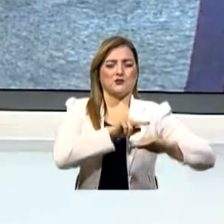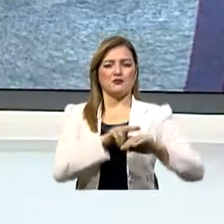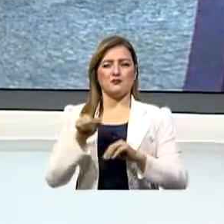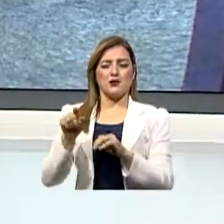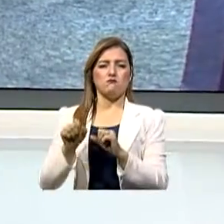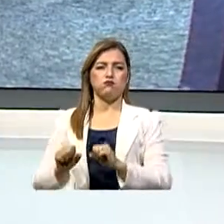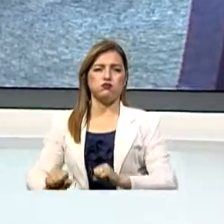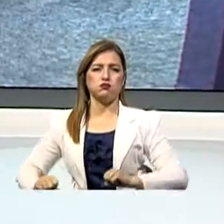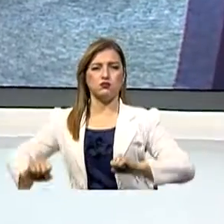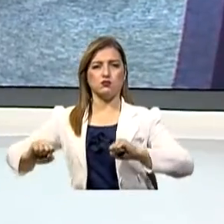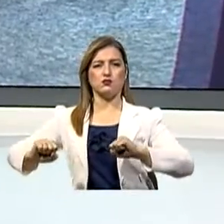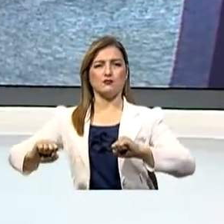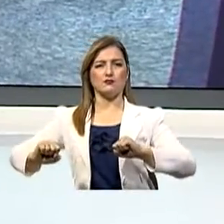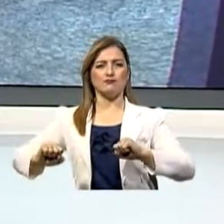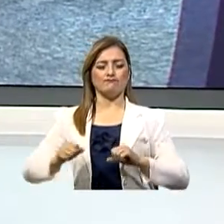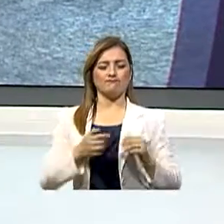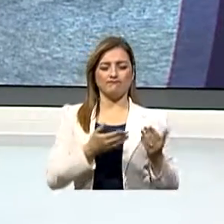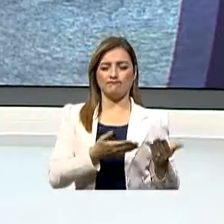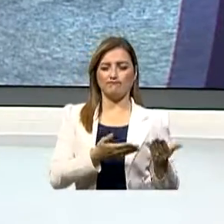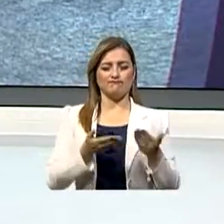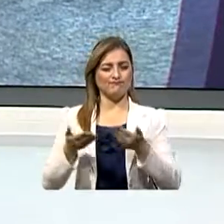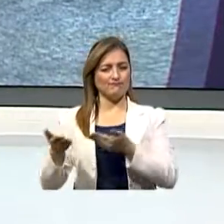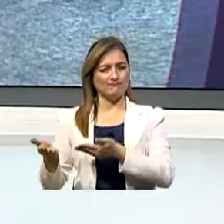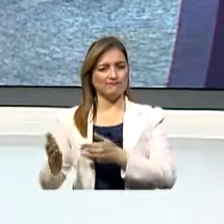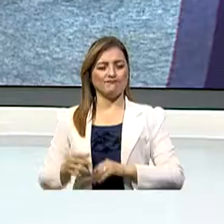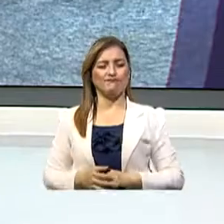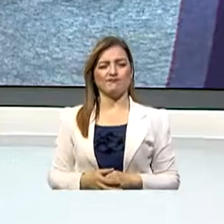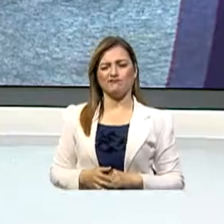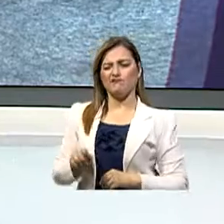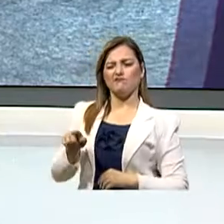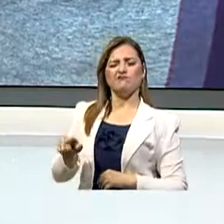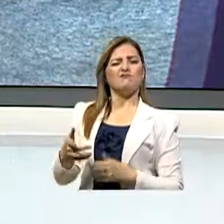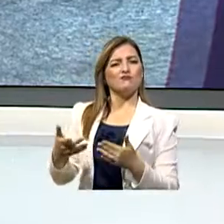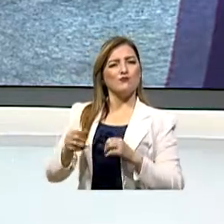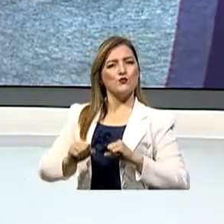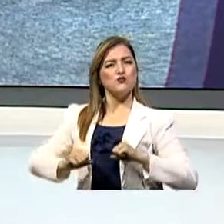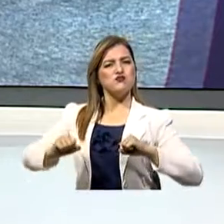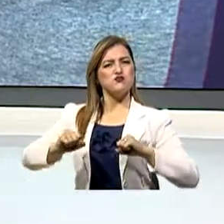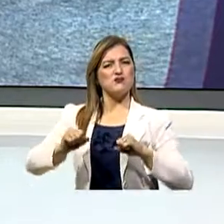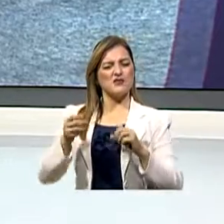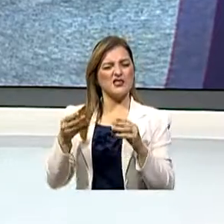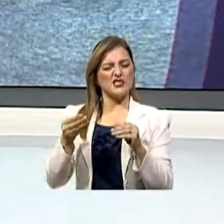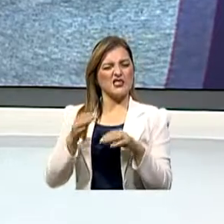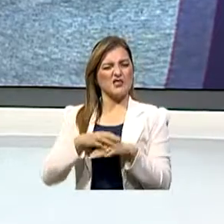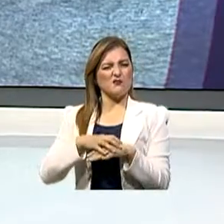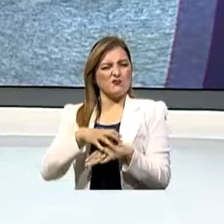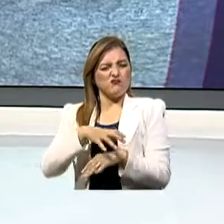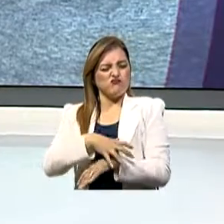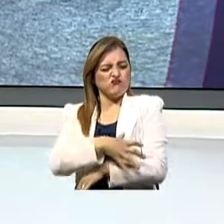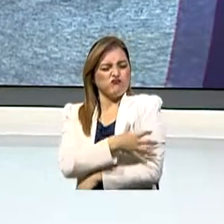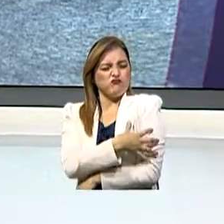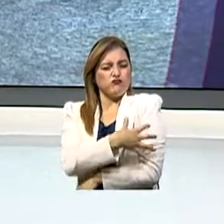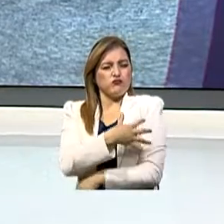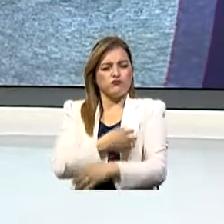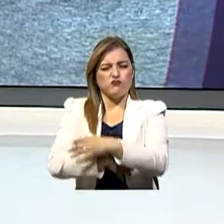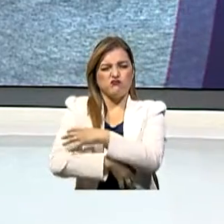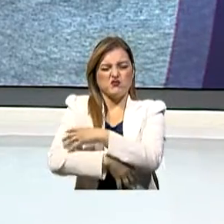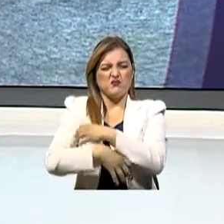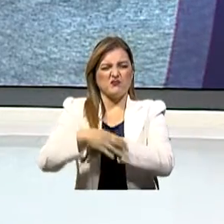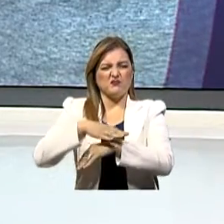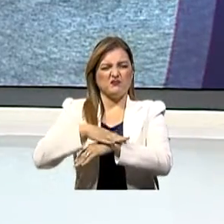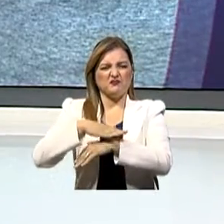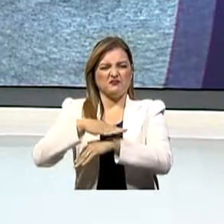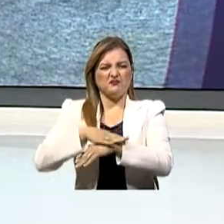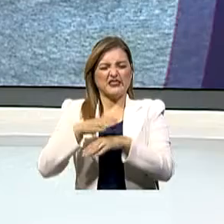importantes la obesidad es la acumulación anormal o excesiva de grasa que puede ser es más es perjudicial para la